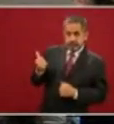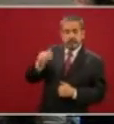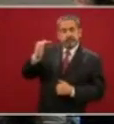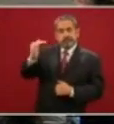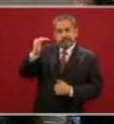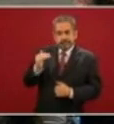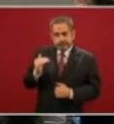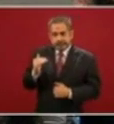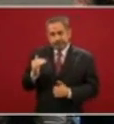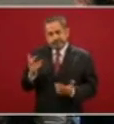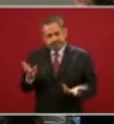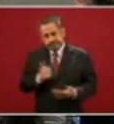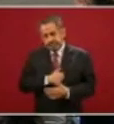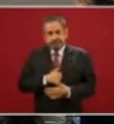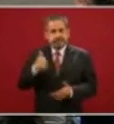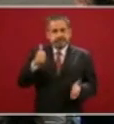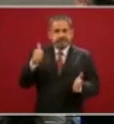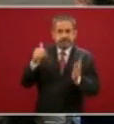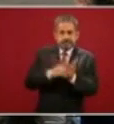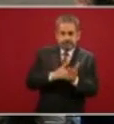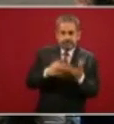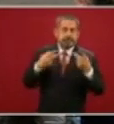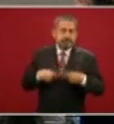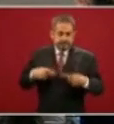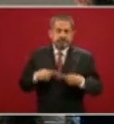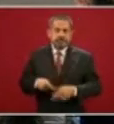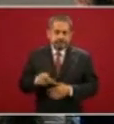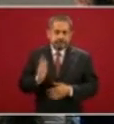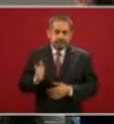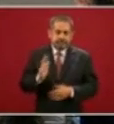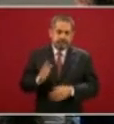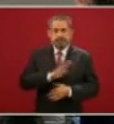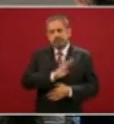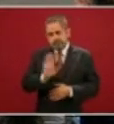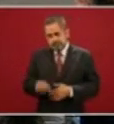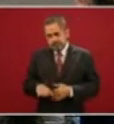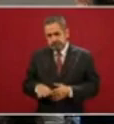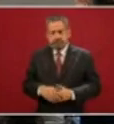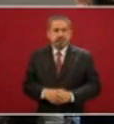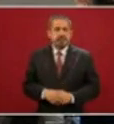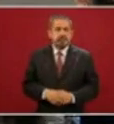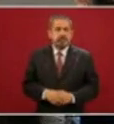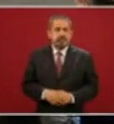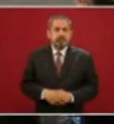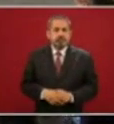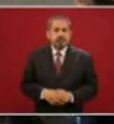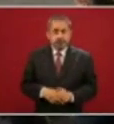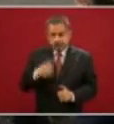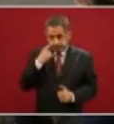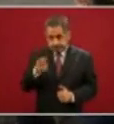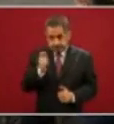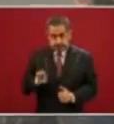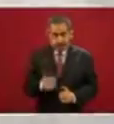desafortunado de 6,000 personas que han fallecido. Ahora, de manera muy concreta